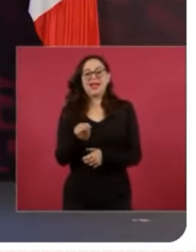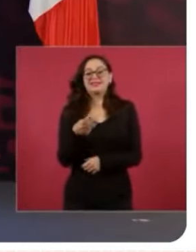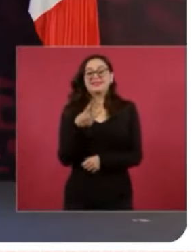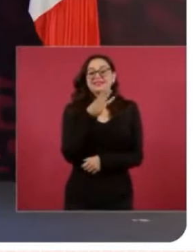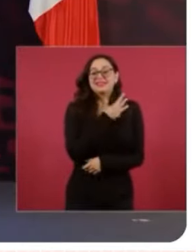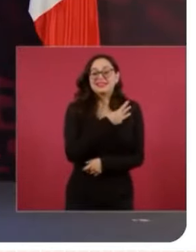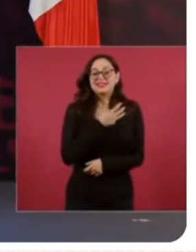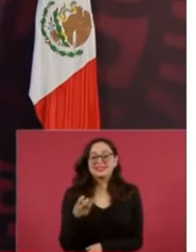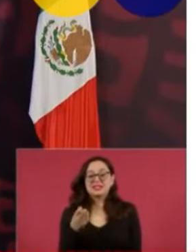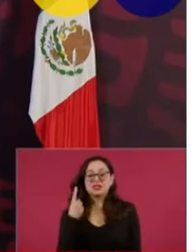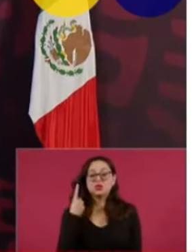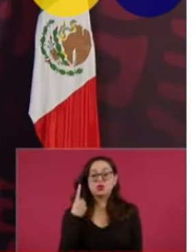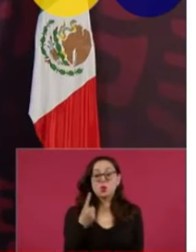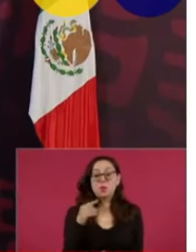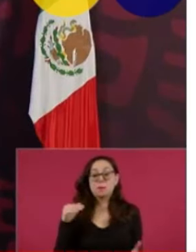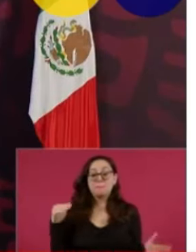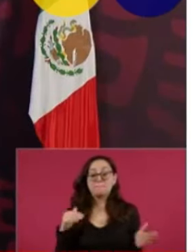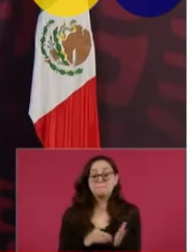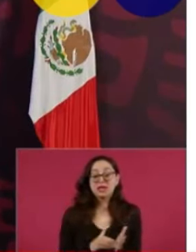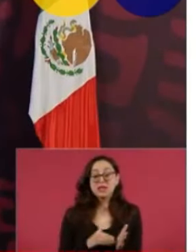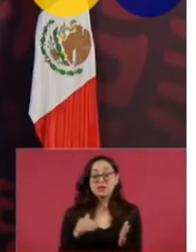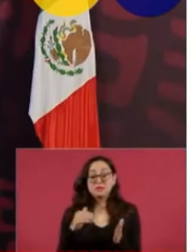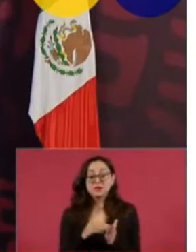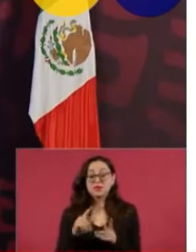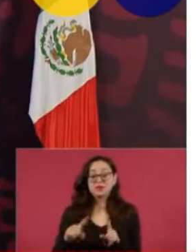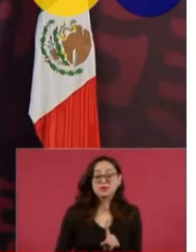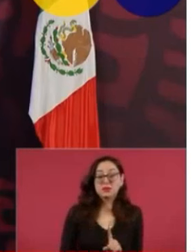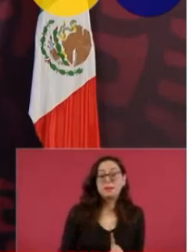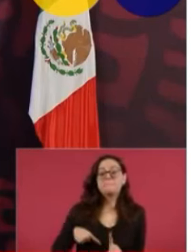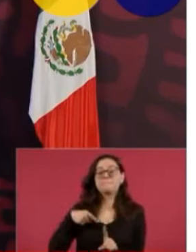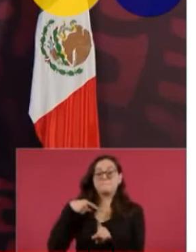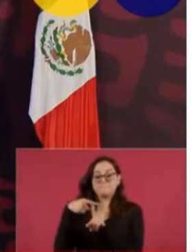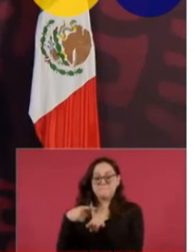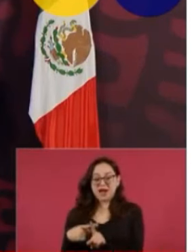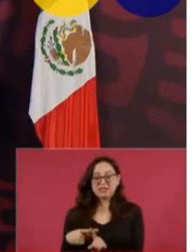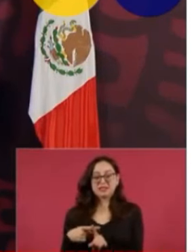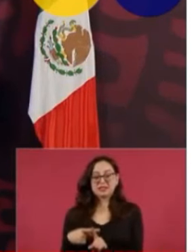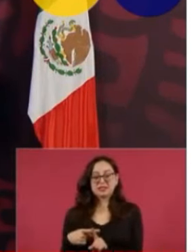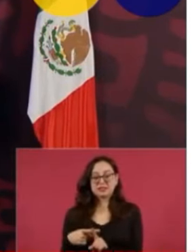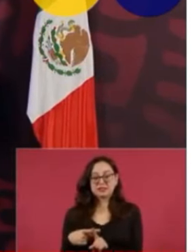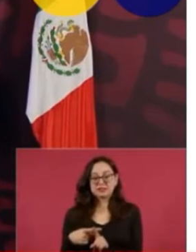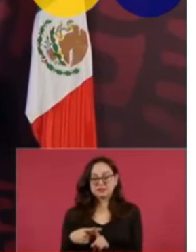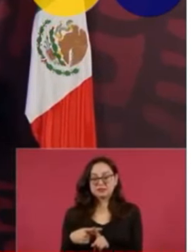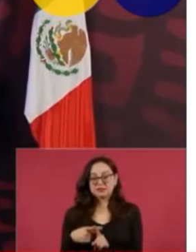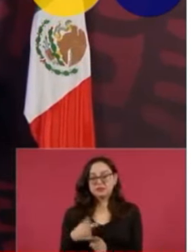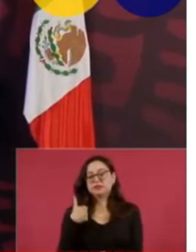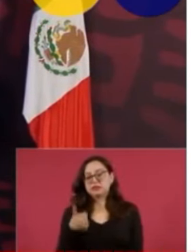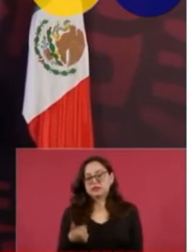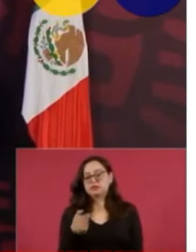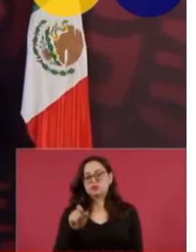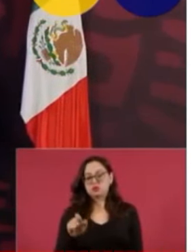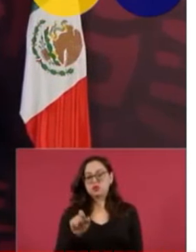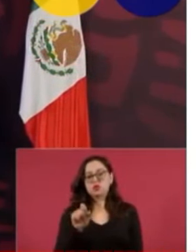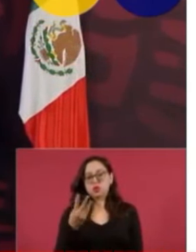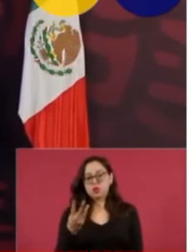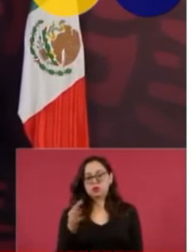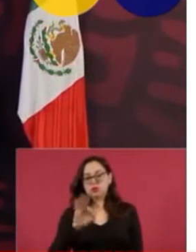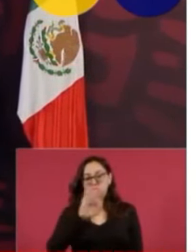301.000 más. En términos reales, 6.4.